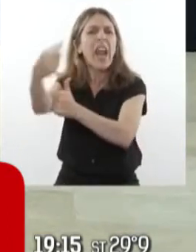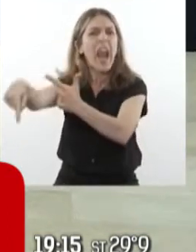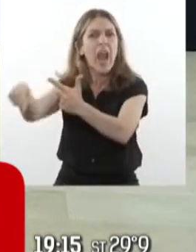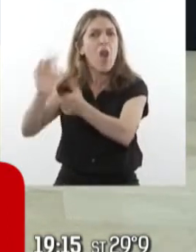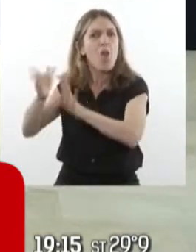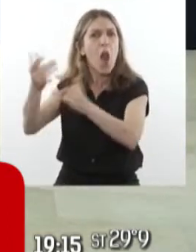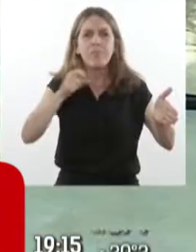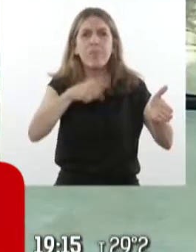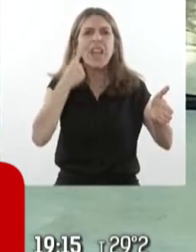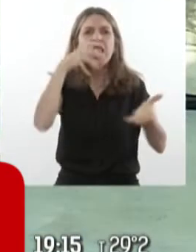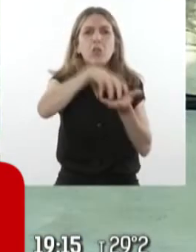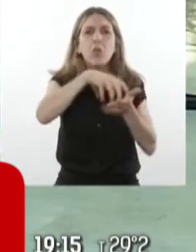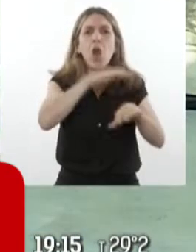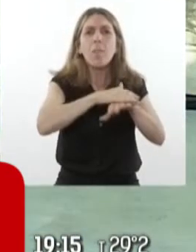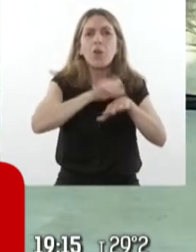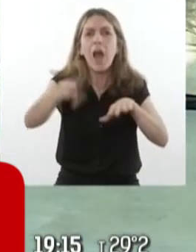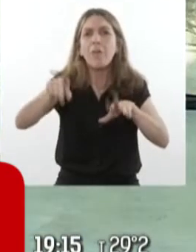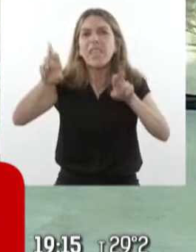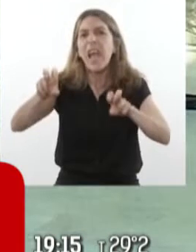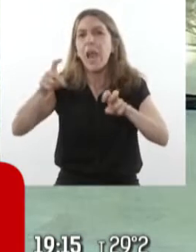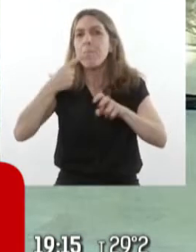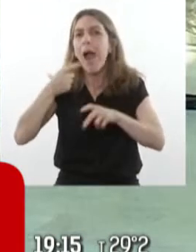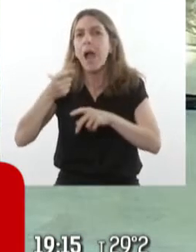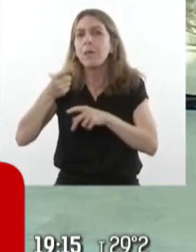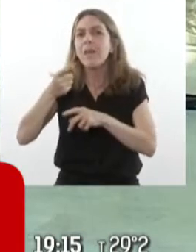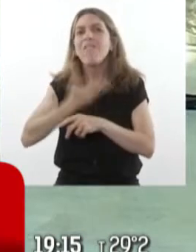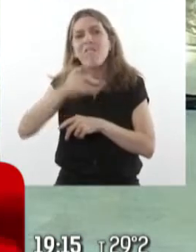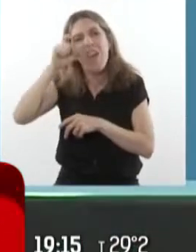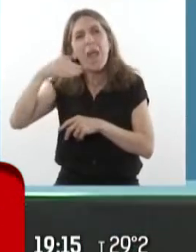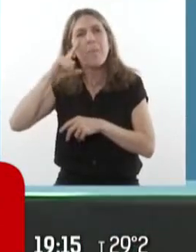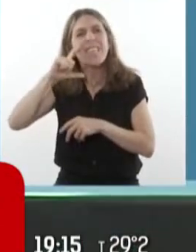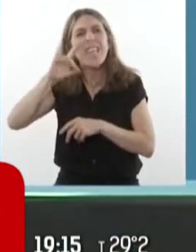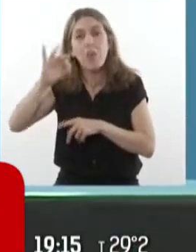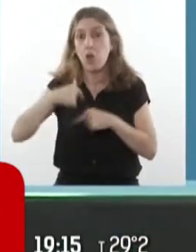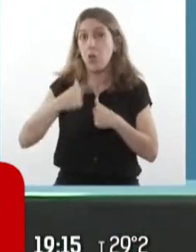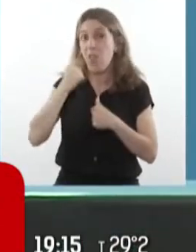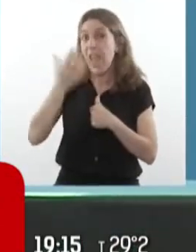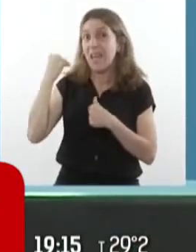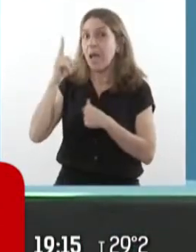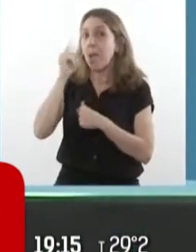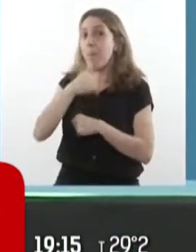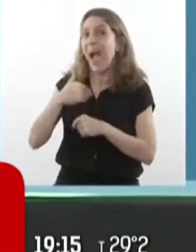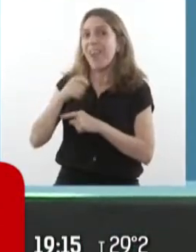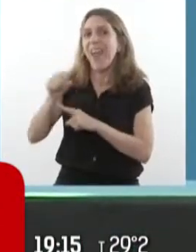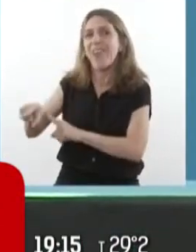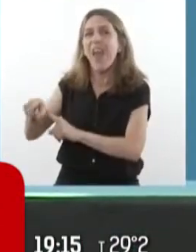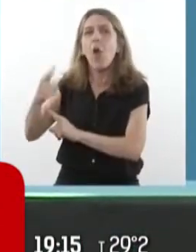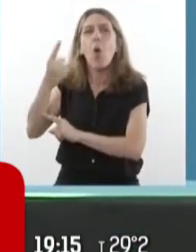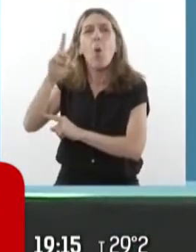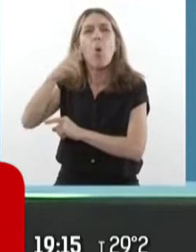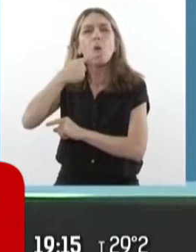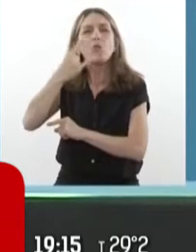los femicidios. Días atrás recibí a los papás de Úrsula, una chiquita muy